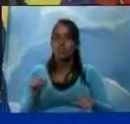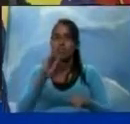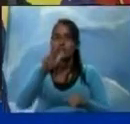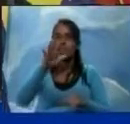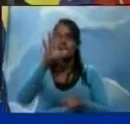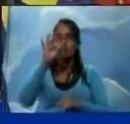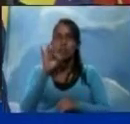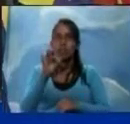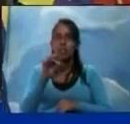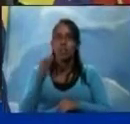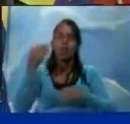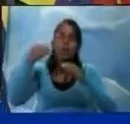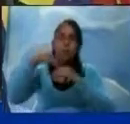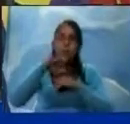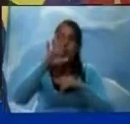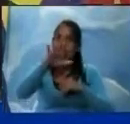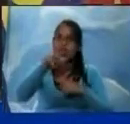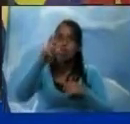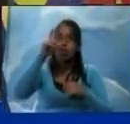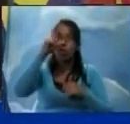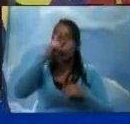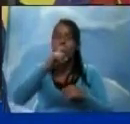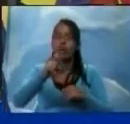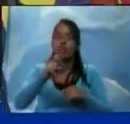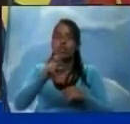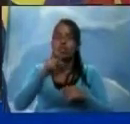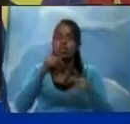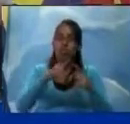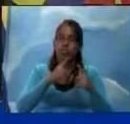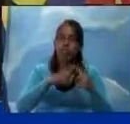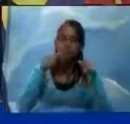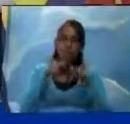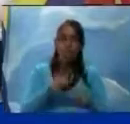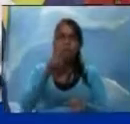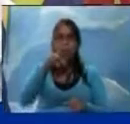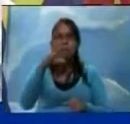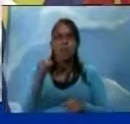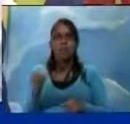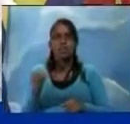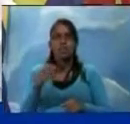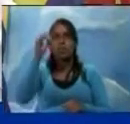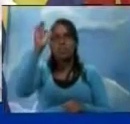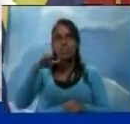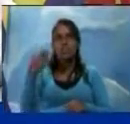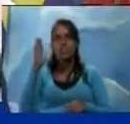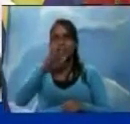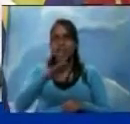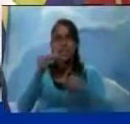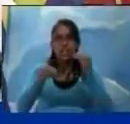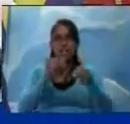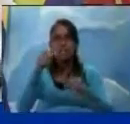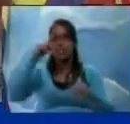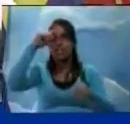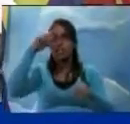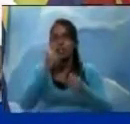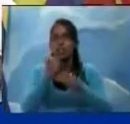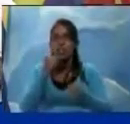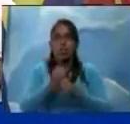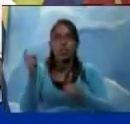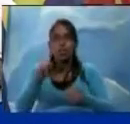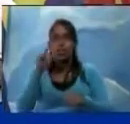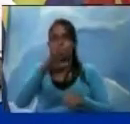39. Pasan 5 años, quedan 20. Pero pastor, ¿qué estás haciendo? Pastor, ¿estás trabajando o no